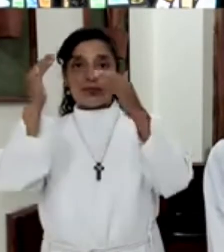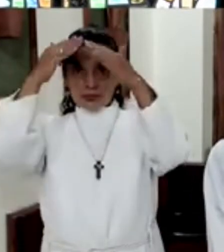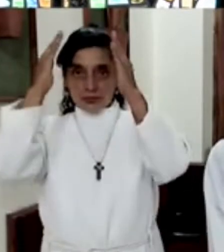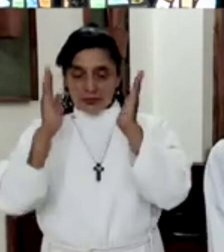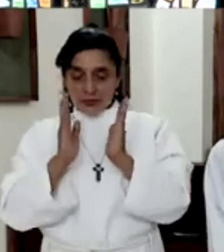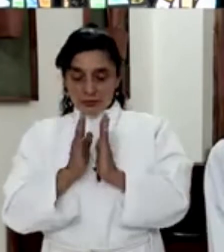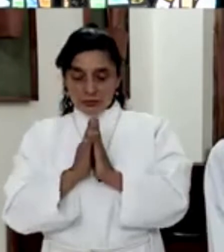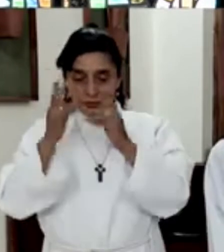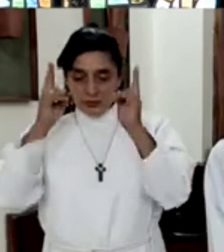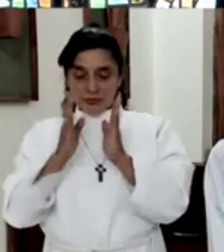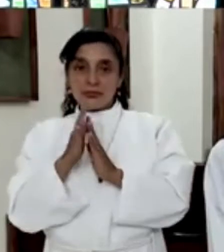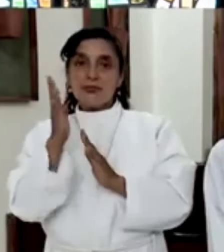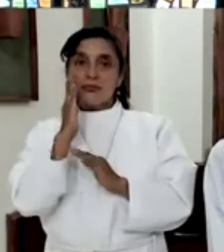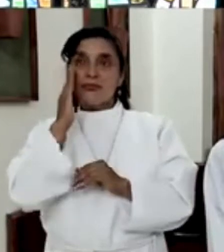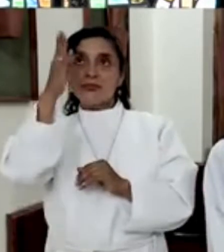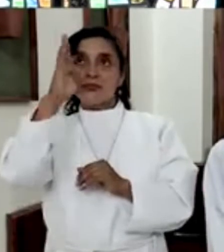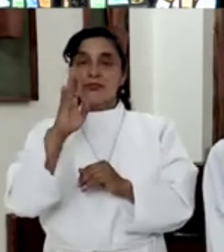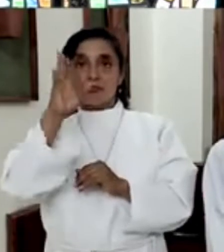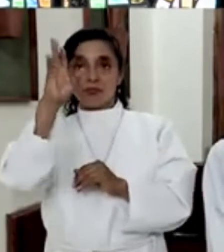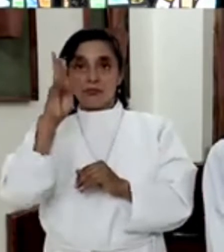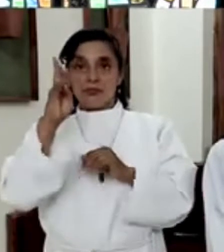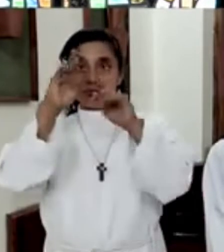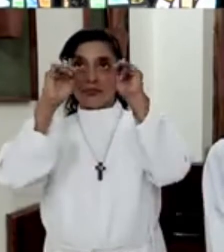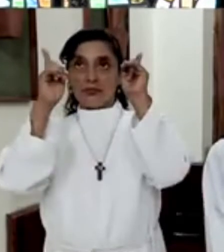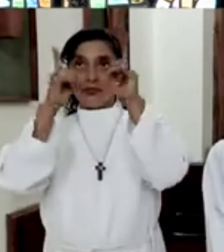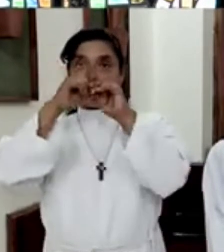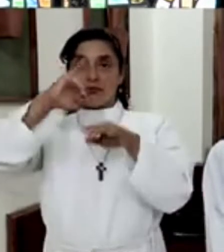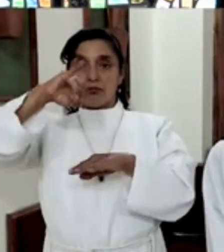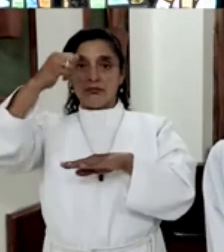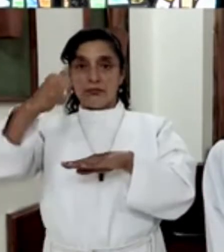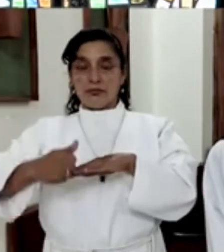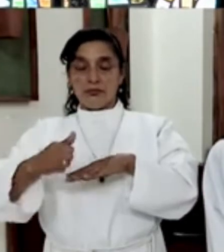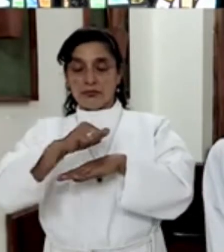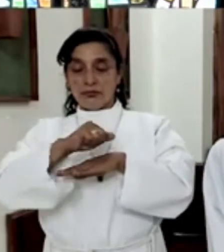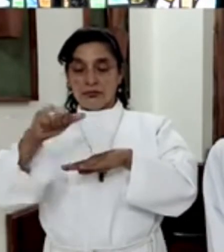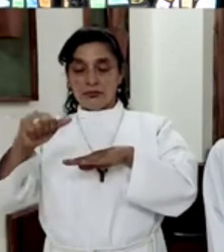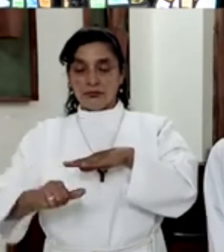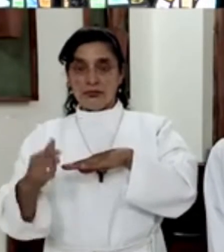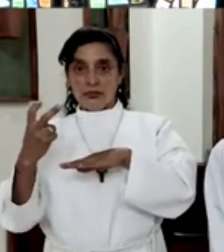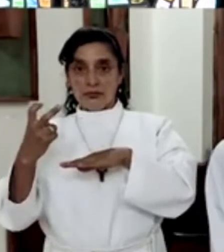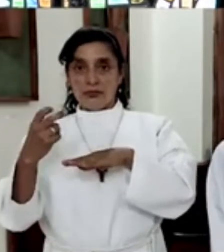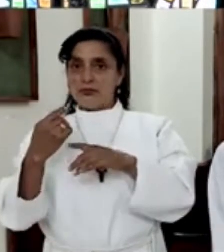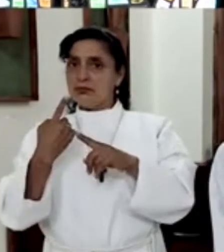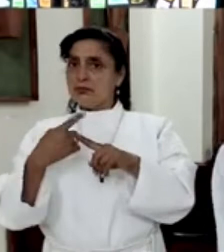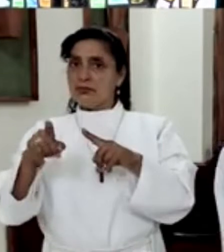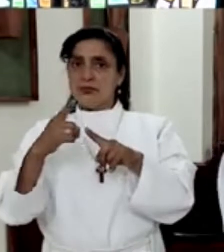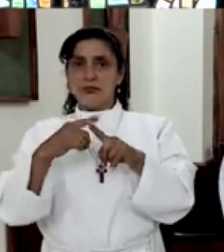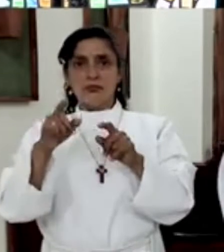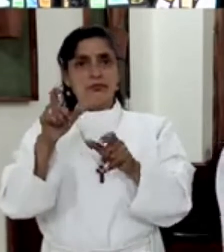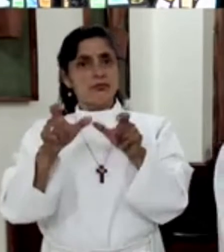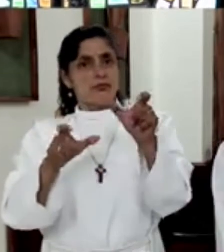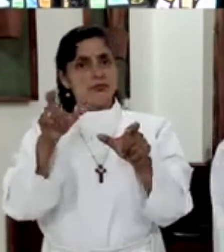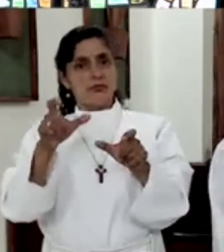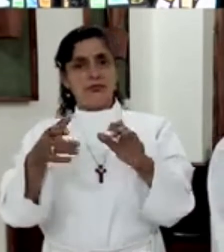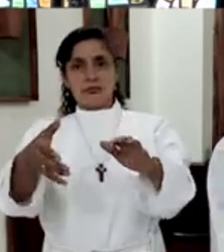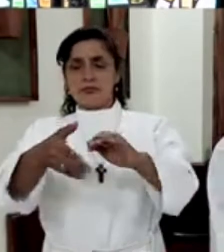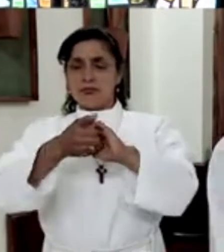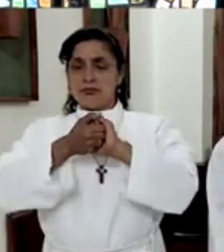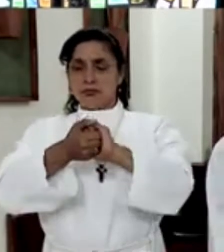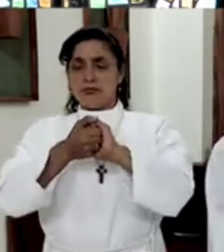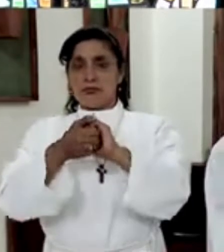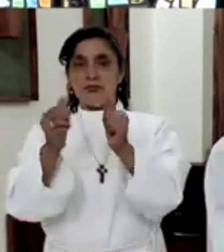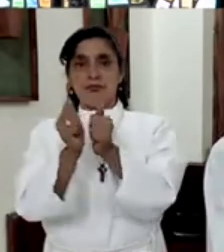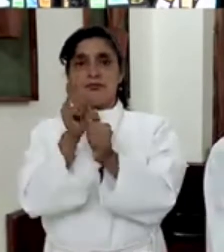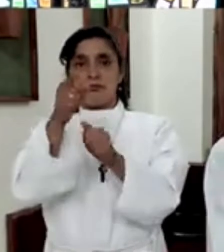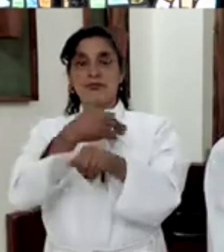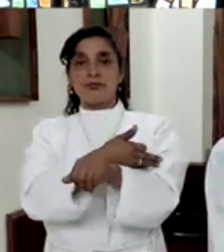María, la Virgen Madre de Dios, su esposo San José, los apóstoles, y cuantos vivieron en tu amistad